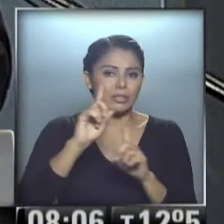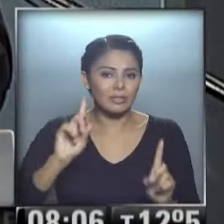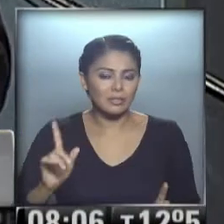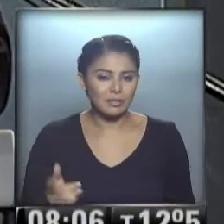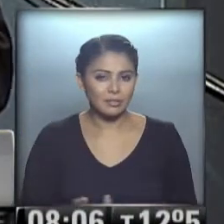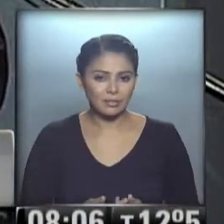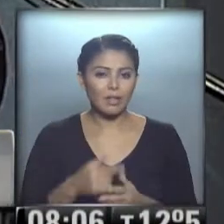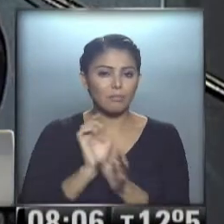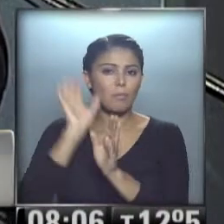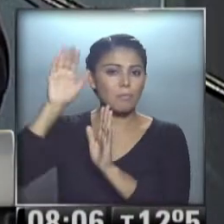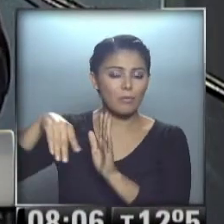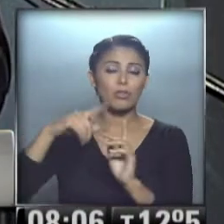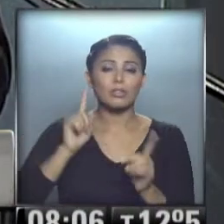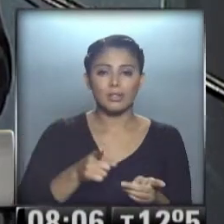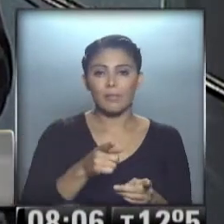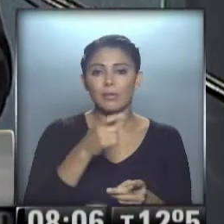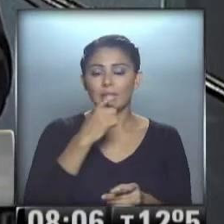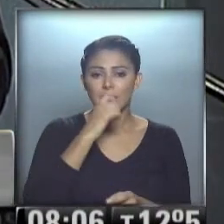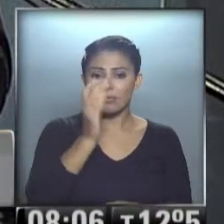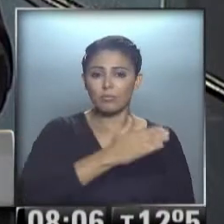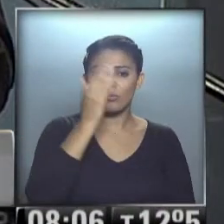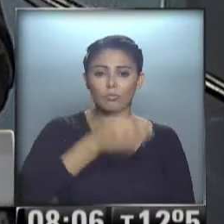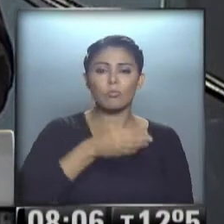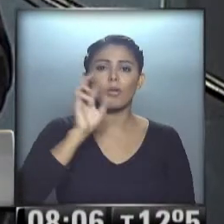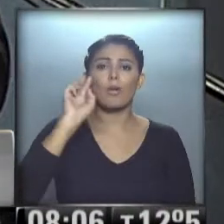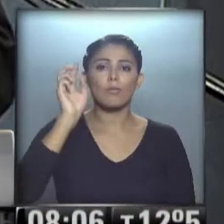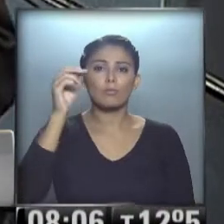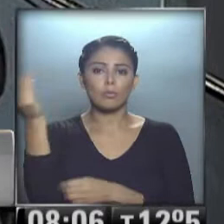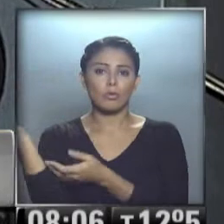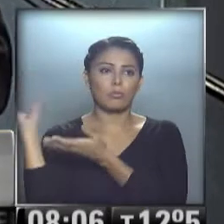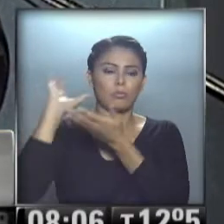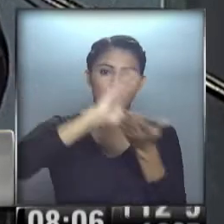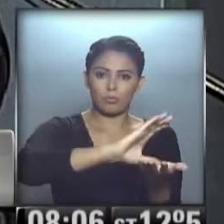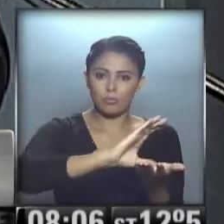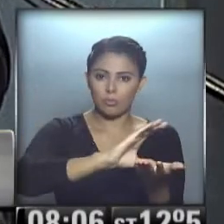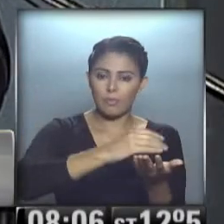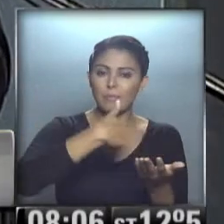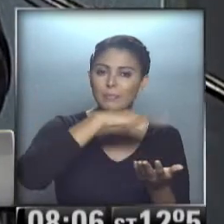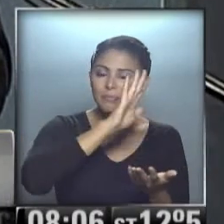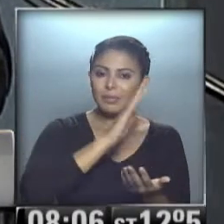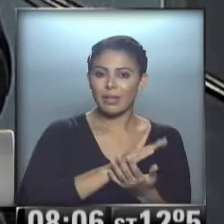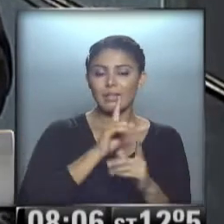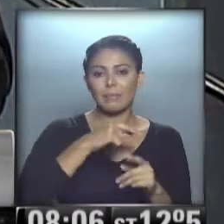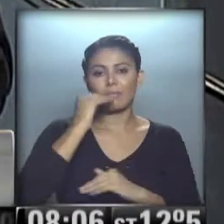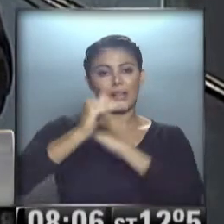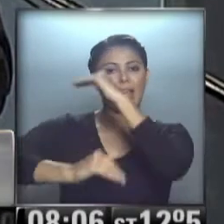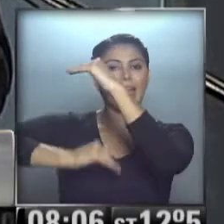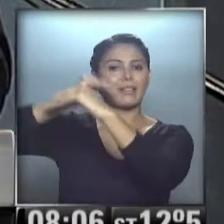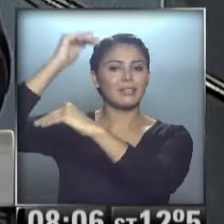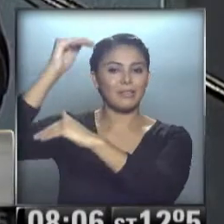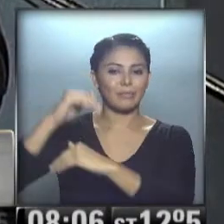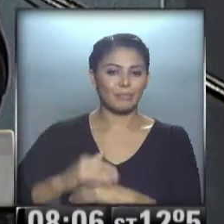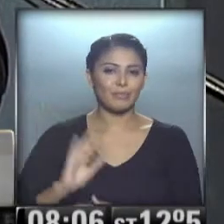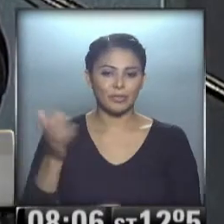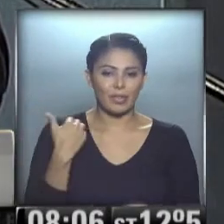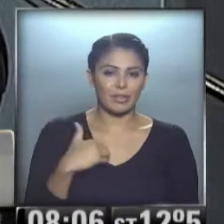obviamente implica la generación de influjo de divisas y una perspectiva de crecimiento muy significativo para